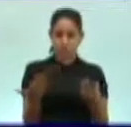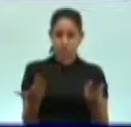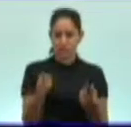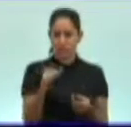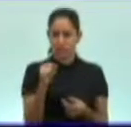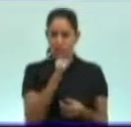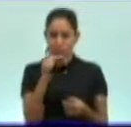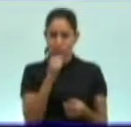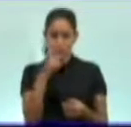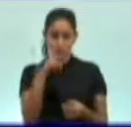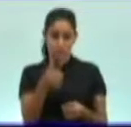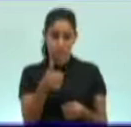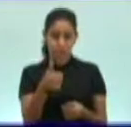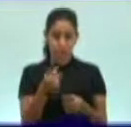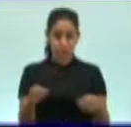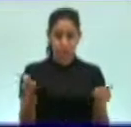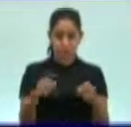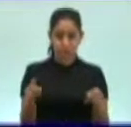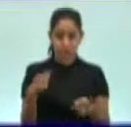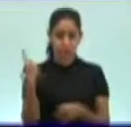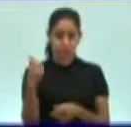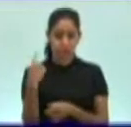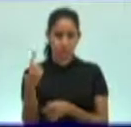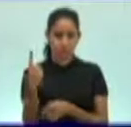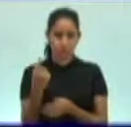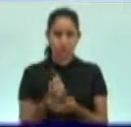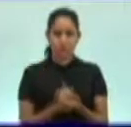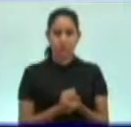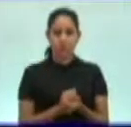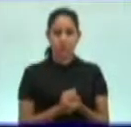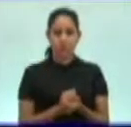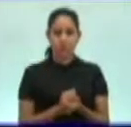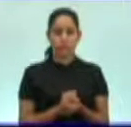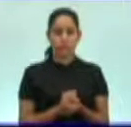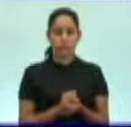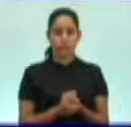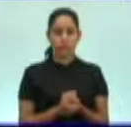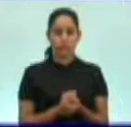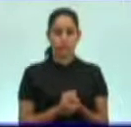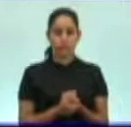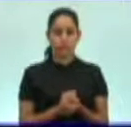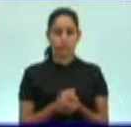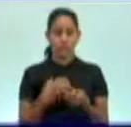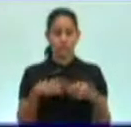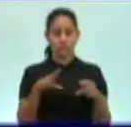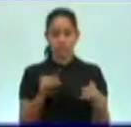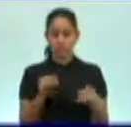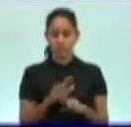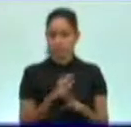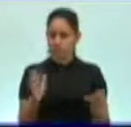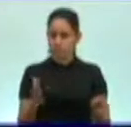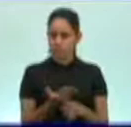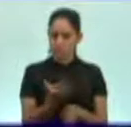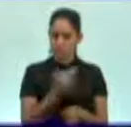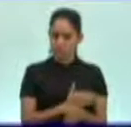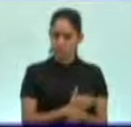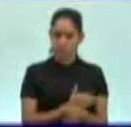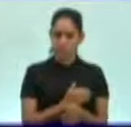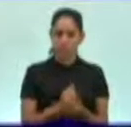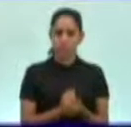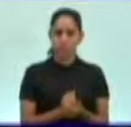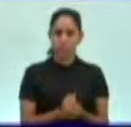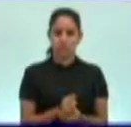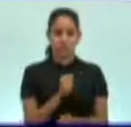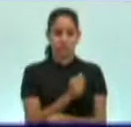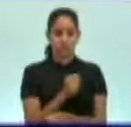nuestro himno nacional, refiriéndose y reclamando, como ya habíamos expresado, el auxilio de